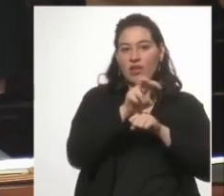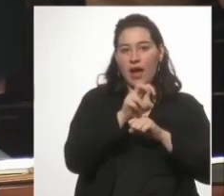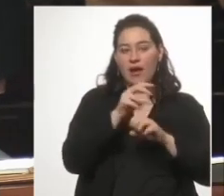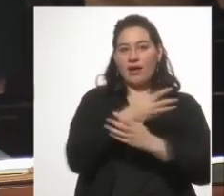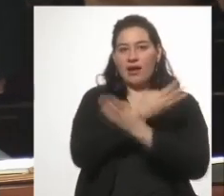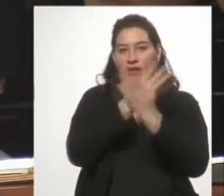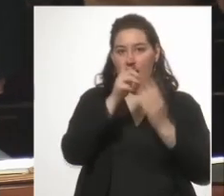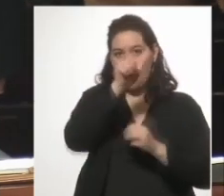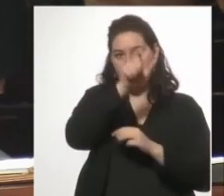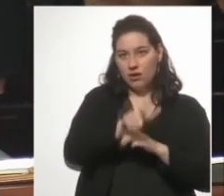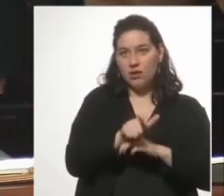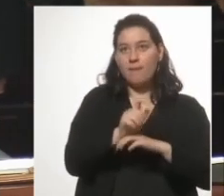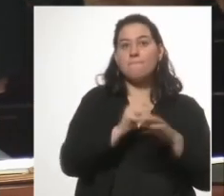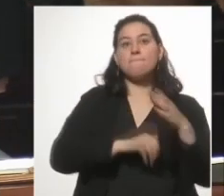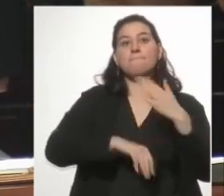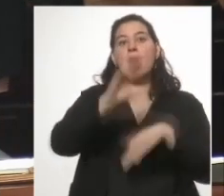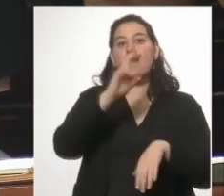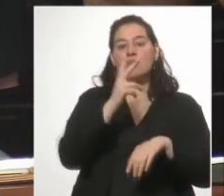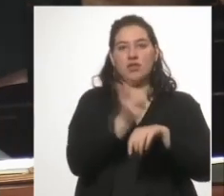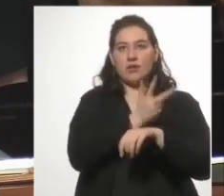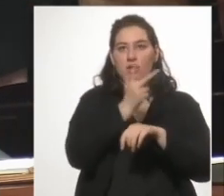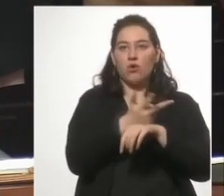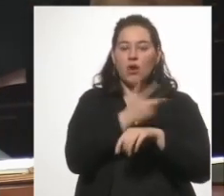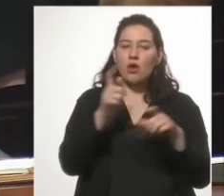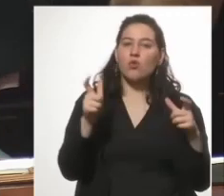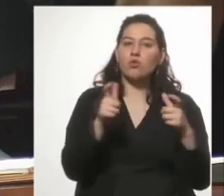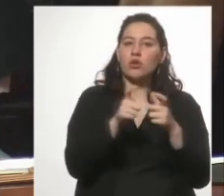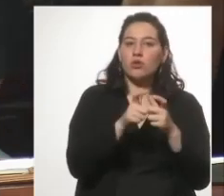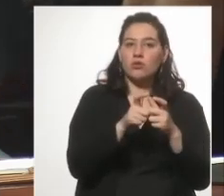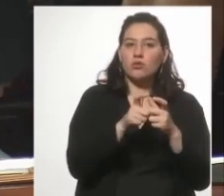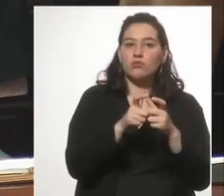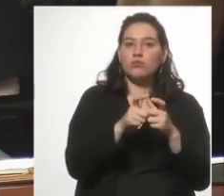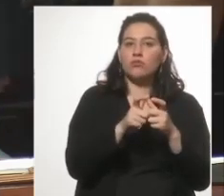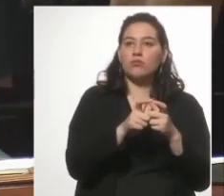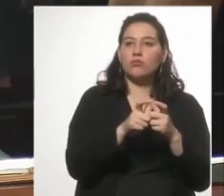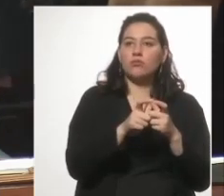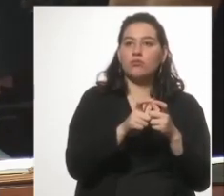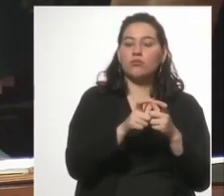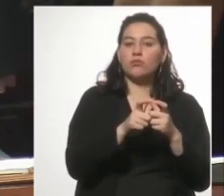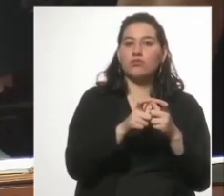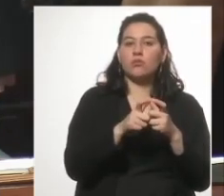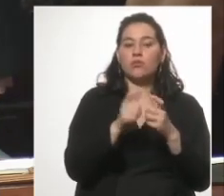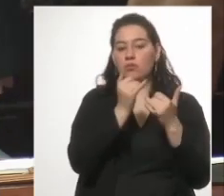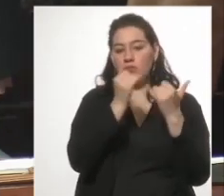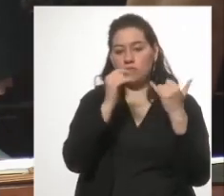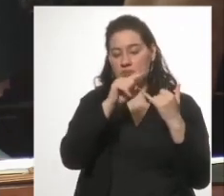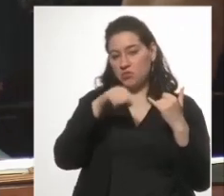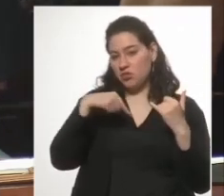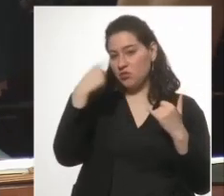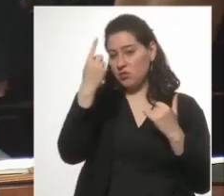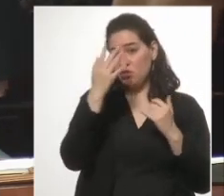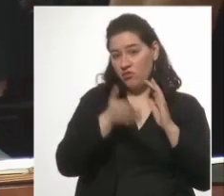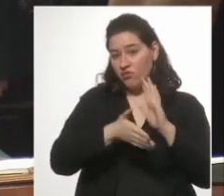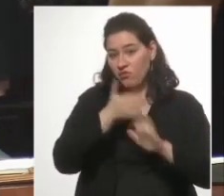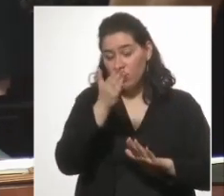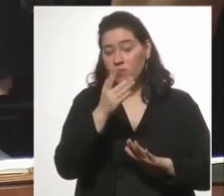general durante más de 3 horas. Se tuvo que retirar, al día siguiente volvió